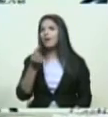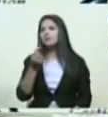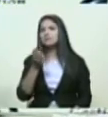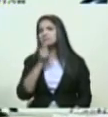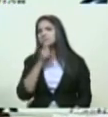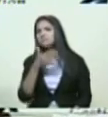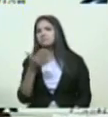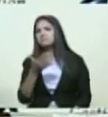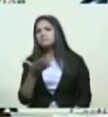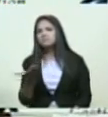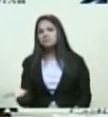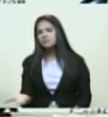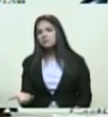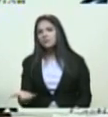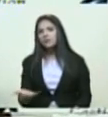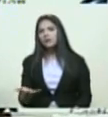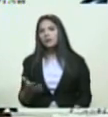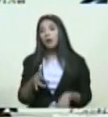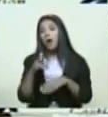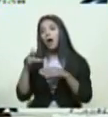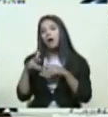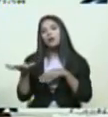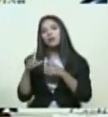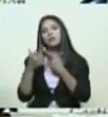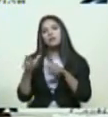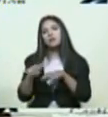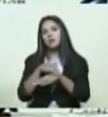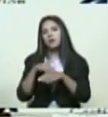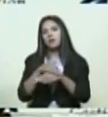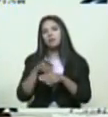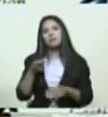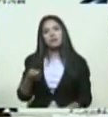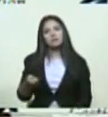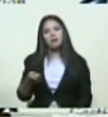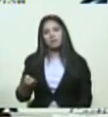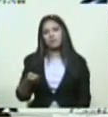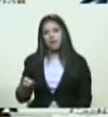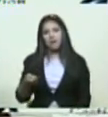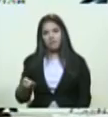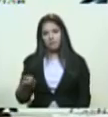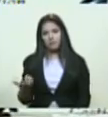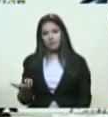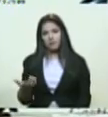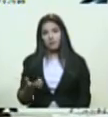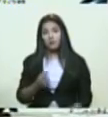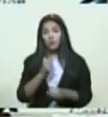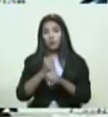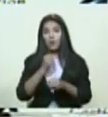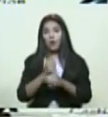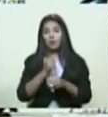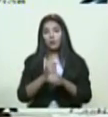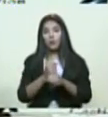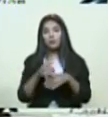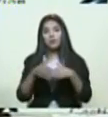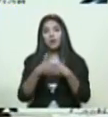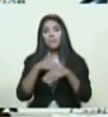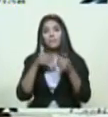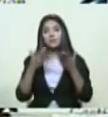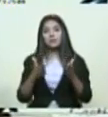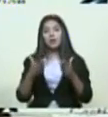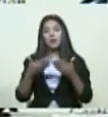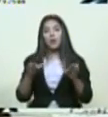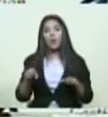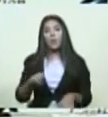quedado a salvo de la extorsión, del chantaje de un funcionario del Ministerio Público,